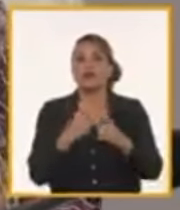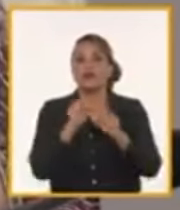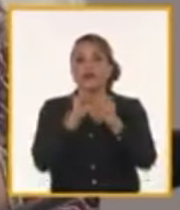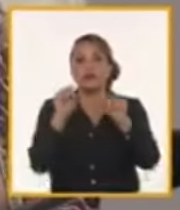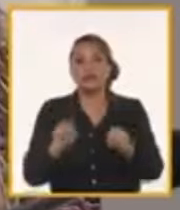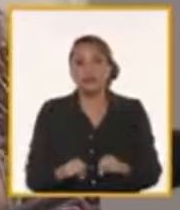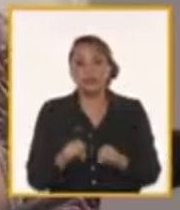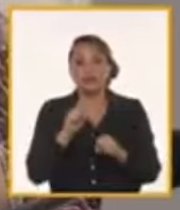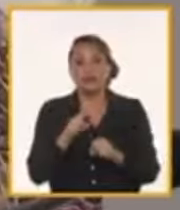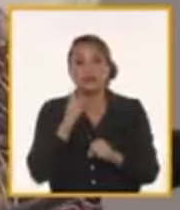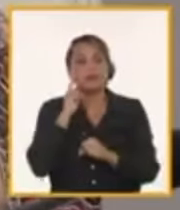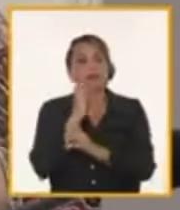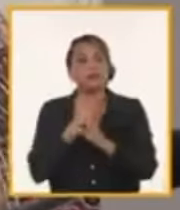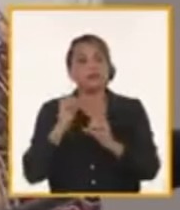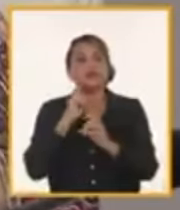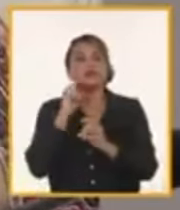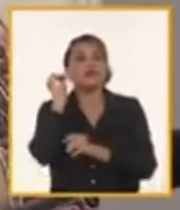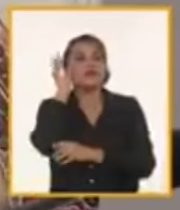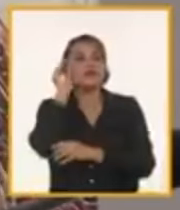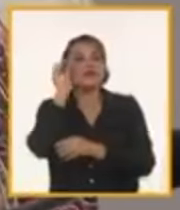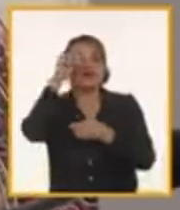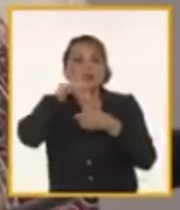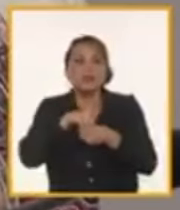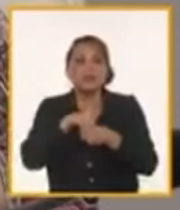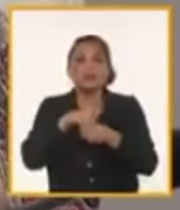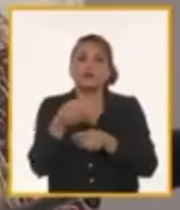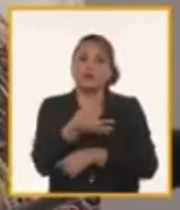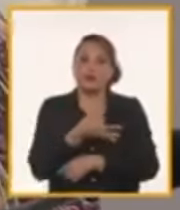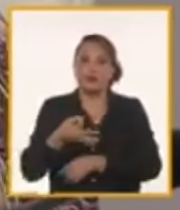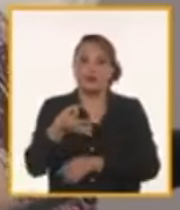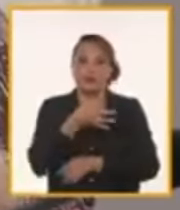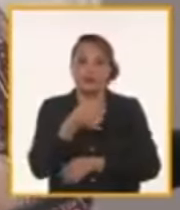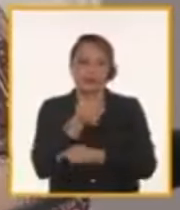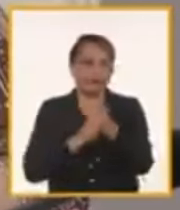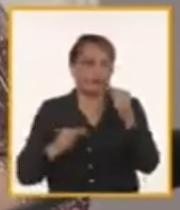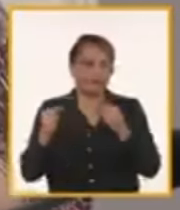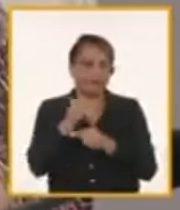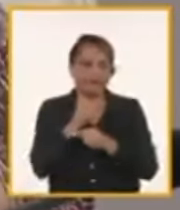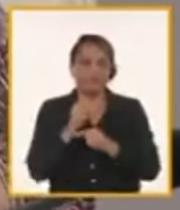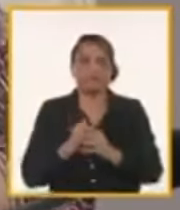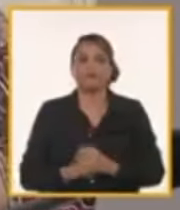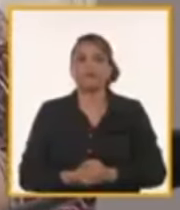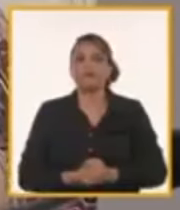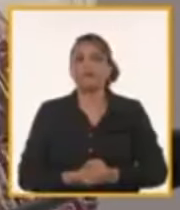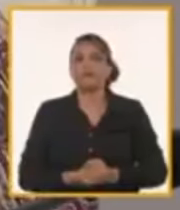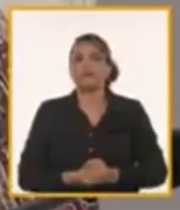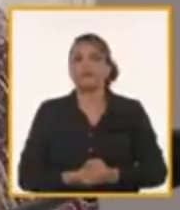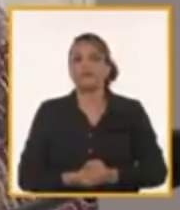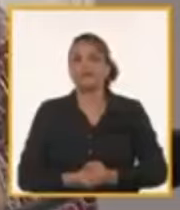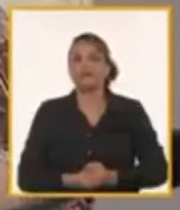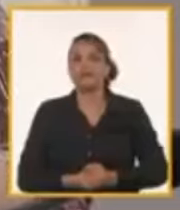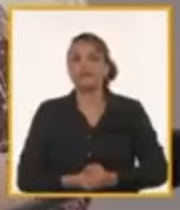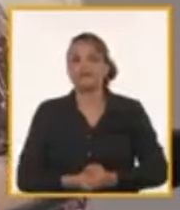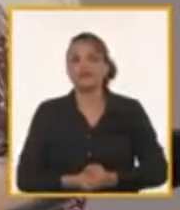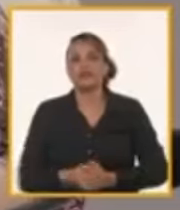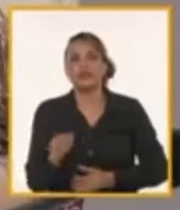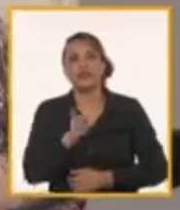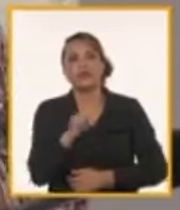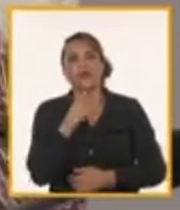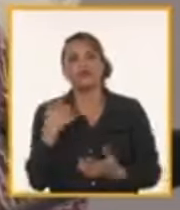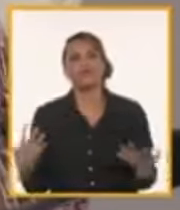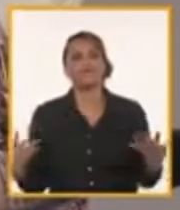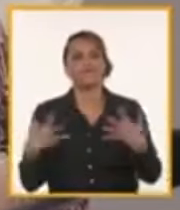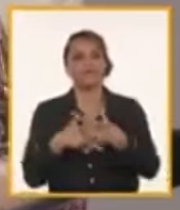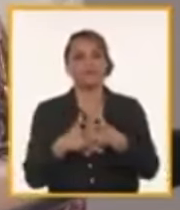ciencia e Innovación en los territorios sobre todo en los municipios es fundamental lograr esto pero realmente tenemos una alianza